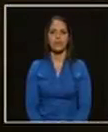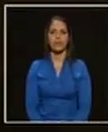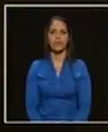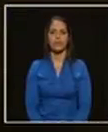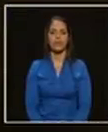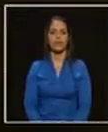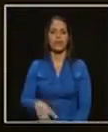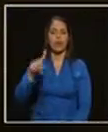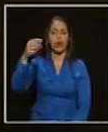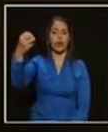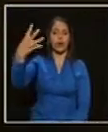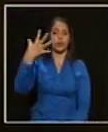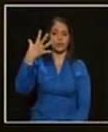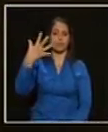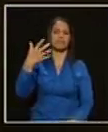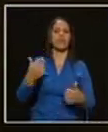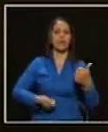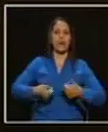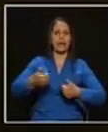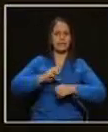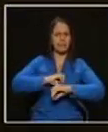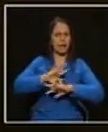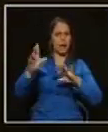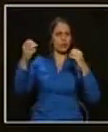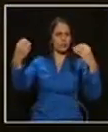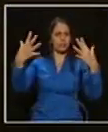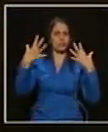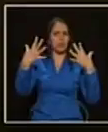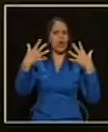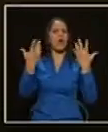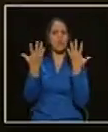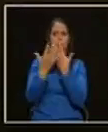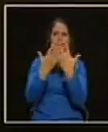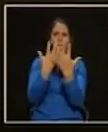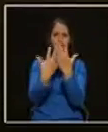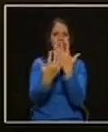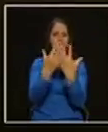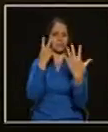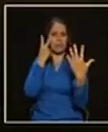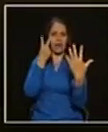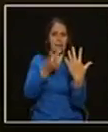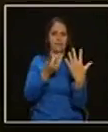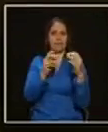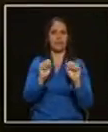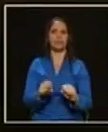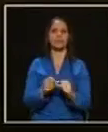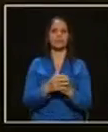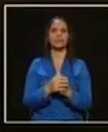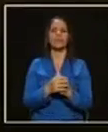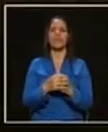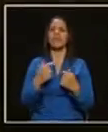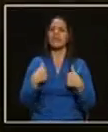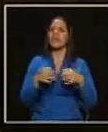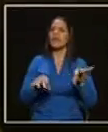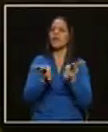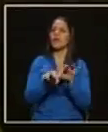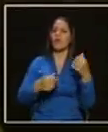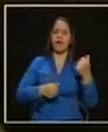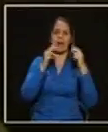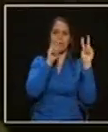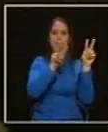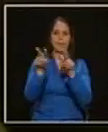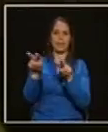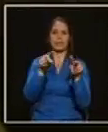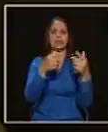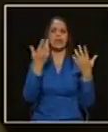La luz debe ser lo suficientemente clara para que se vean las manos. Nosotros debemos estar pendientes de la pantalla